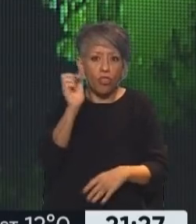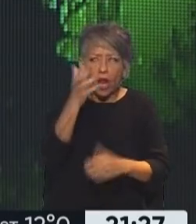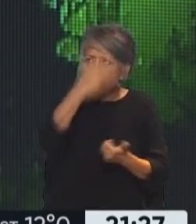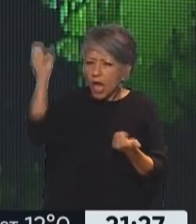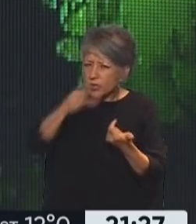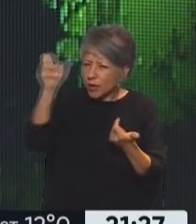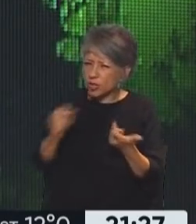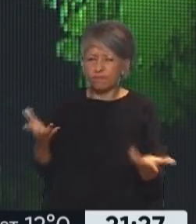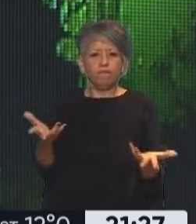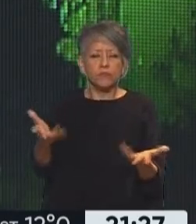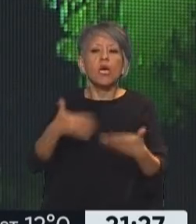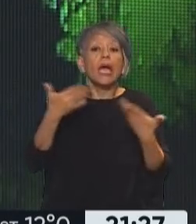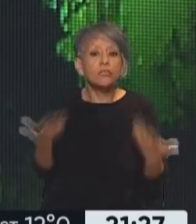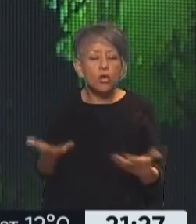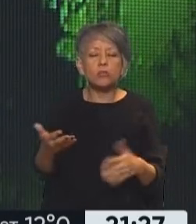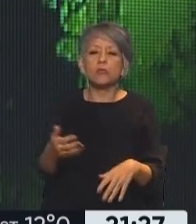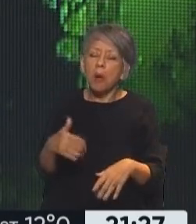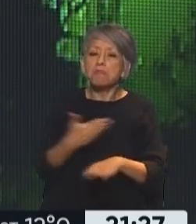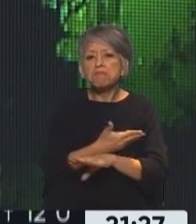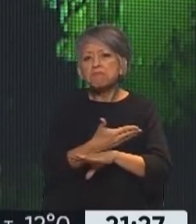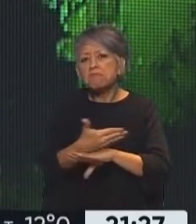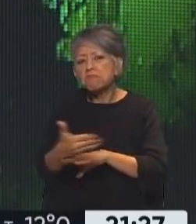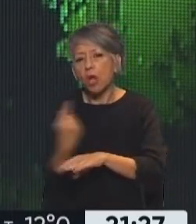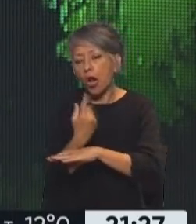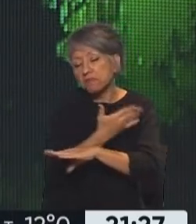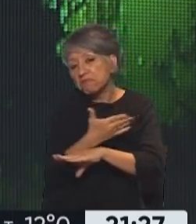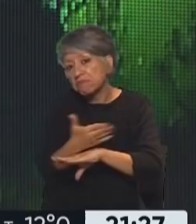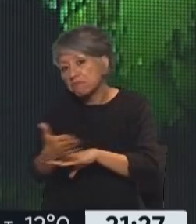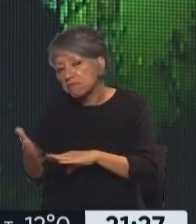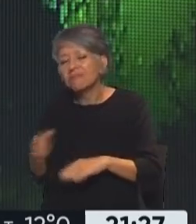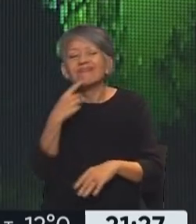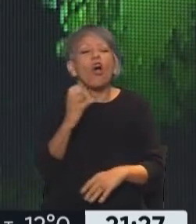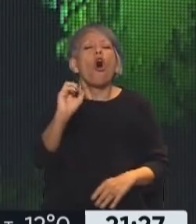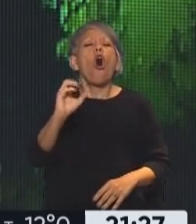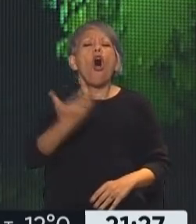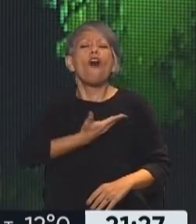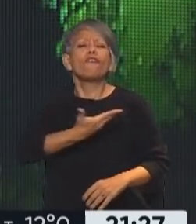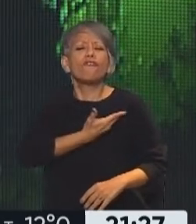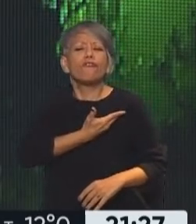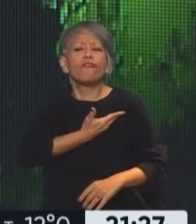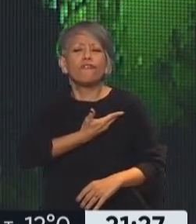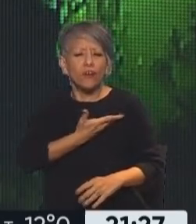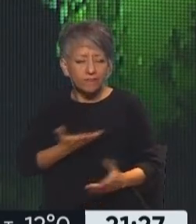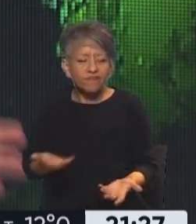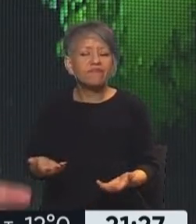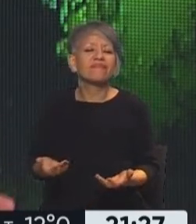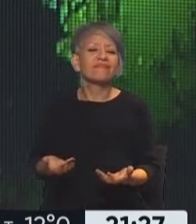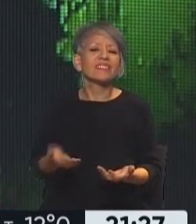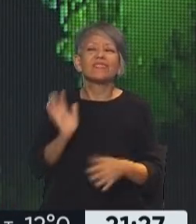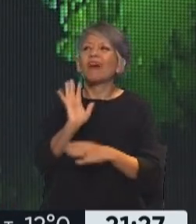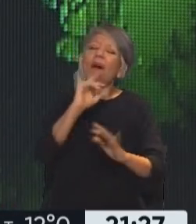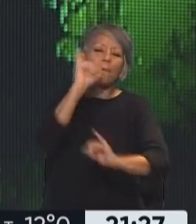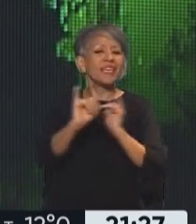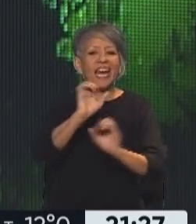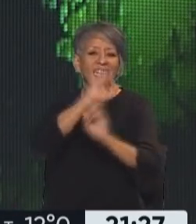aspecto. Entonces, pasadas las horas, trasciende un off, bueno, es como un término muy de nicho, ¿no? Digamos que es un off,